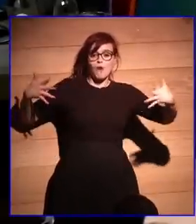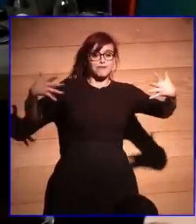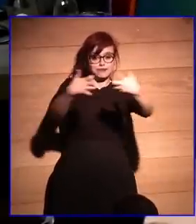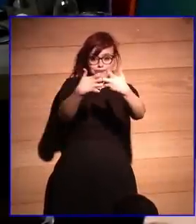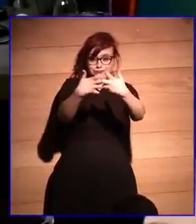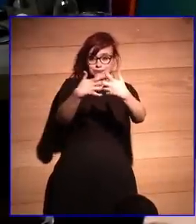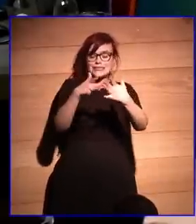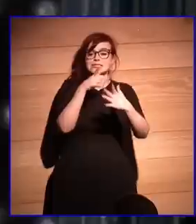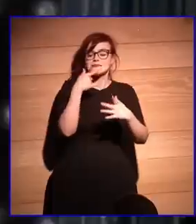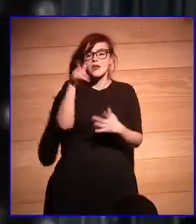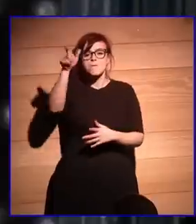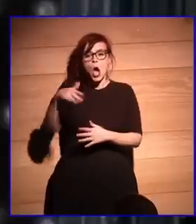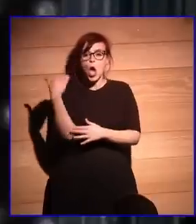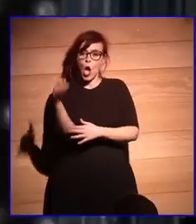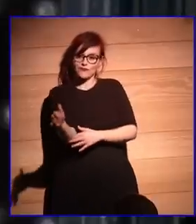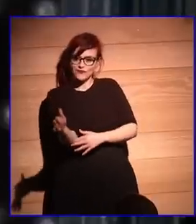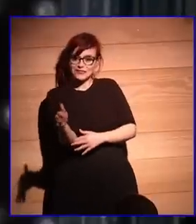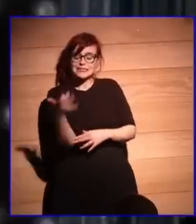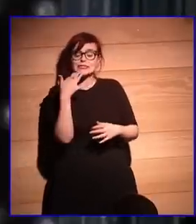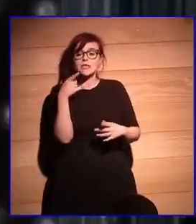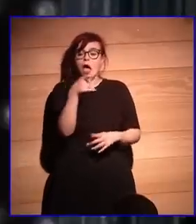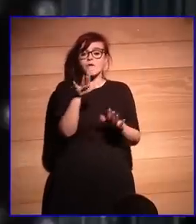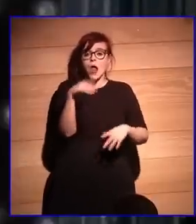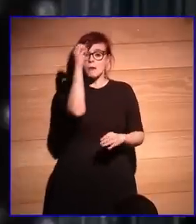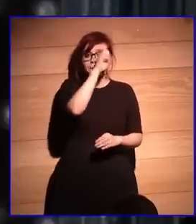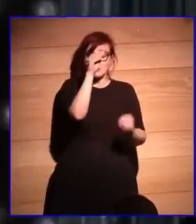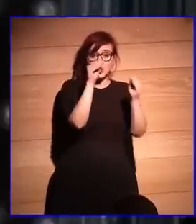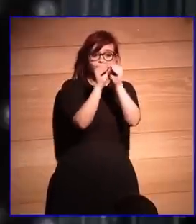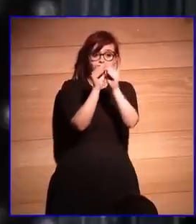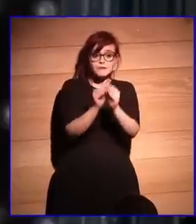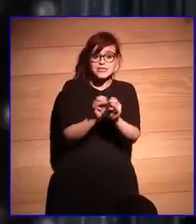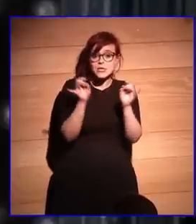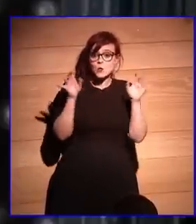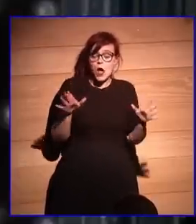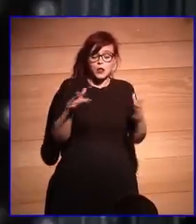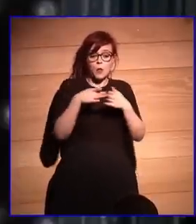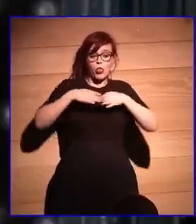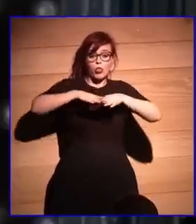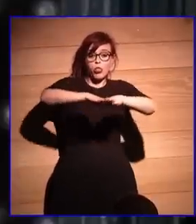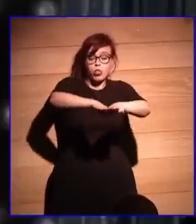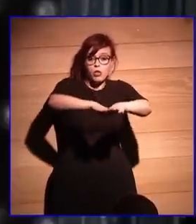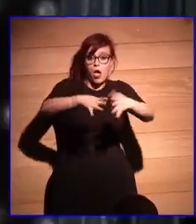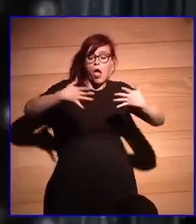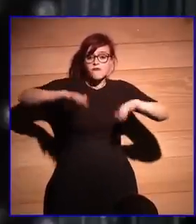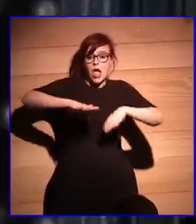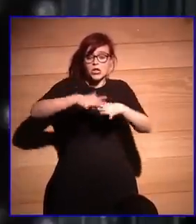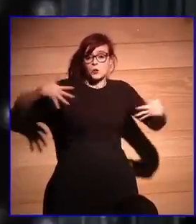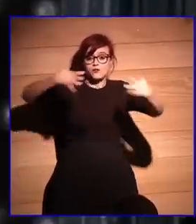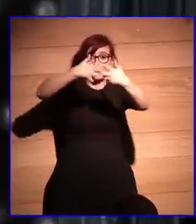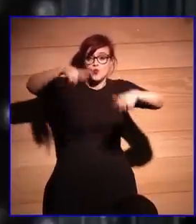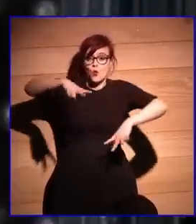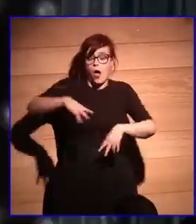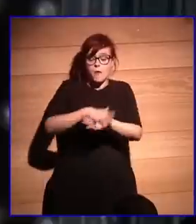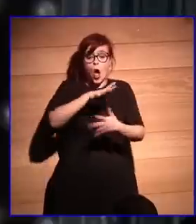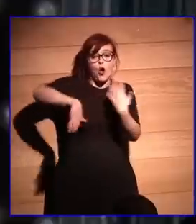Porque si el villano va por su carril y el otro por el otro carril y son paralelos y no convergentes, en ningún caso se va a